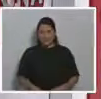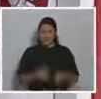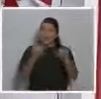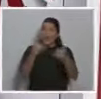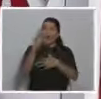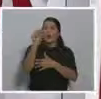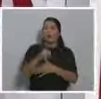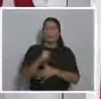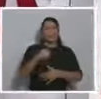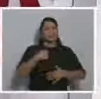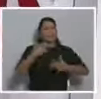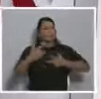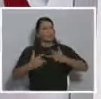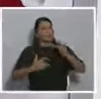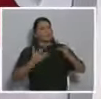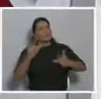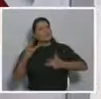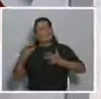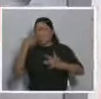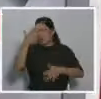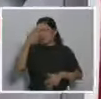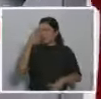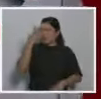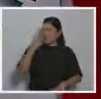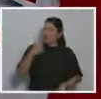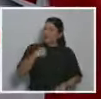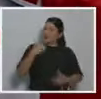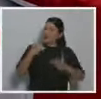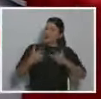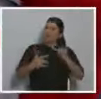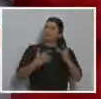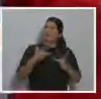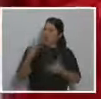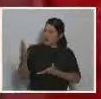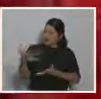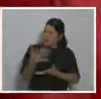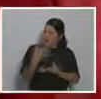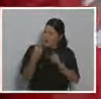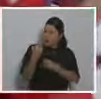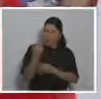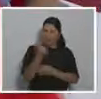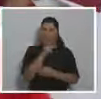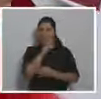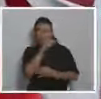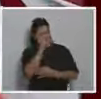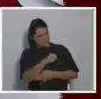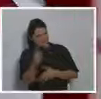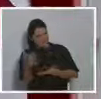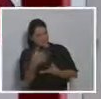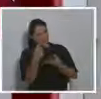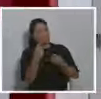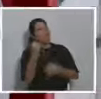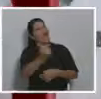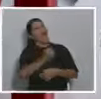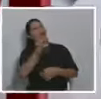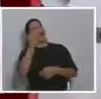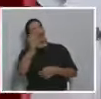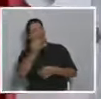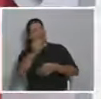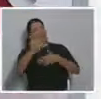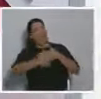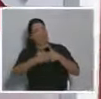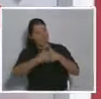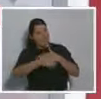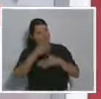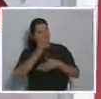Ahora sí, siento. No sé por qué siento, Marito. Que nos fue bien, ¿verdad? Que nos fue bien y que ese tostel, nos ganamos el tostel. Sí, sí, nos